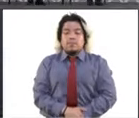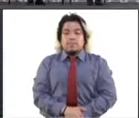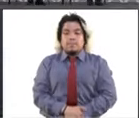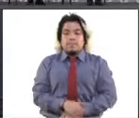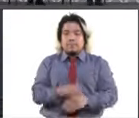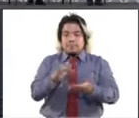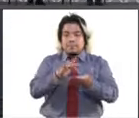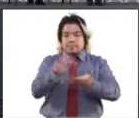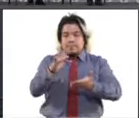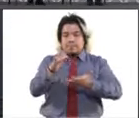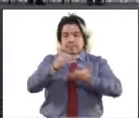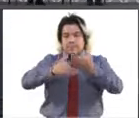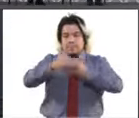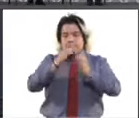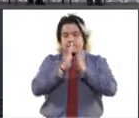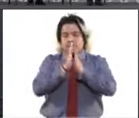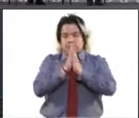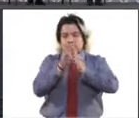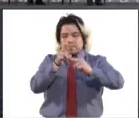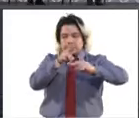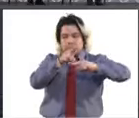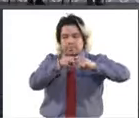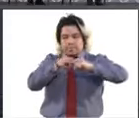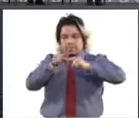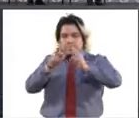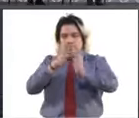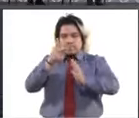Muchas gracias. Sean tan amables de tomar asiento, por favor.